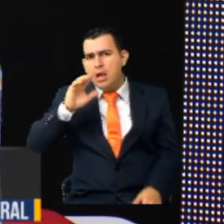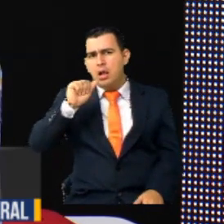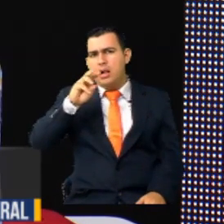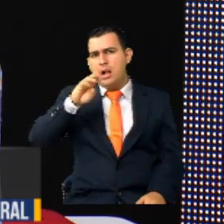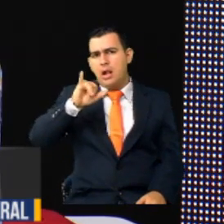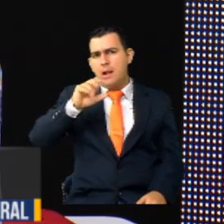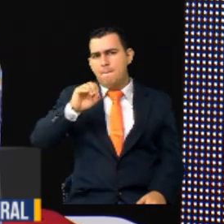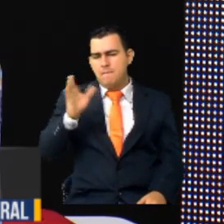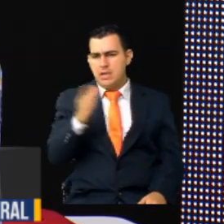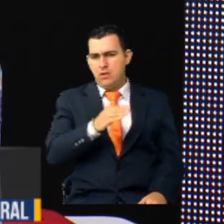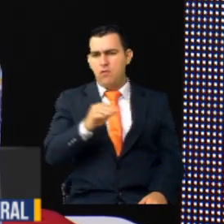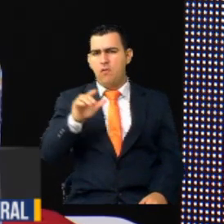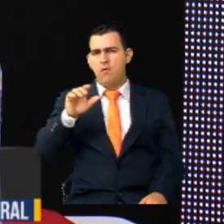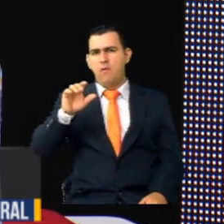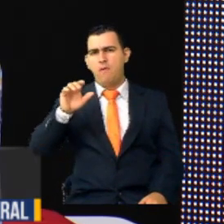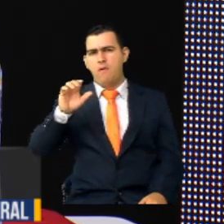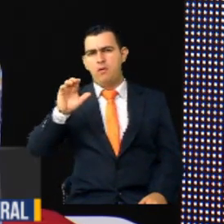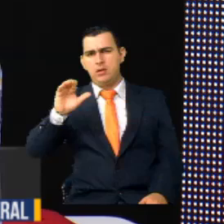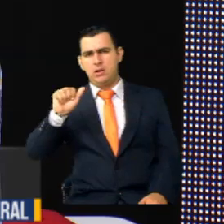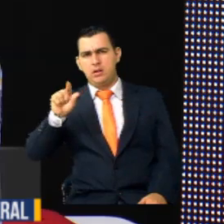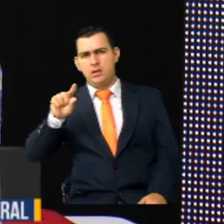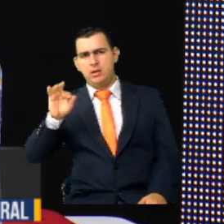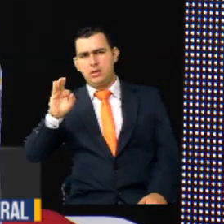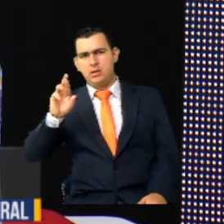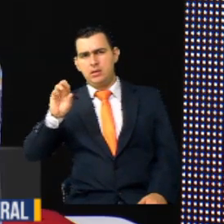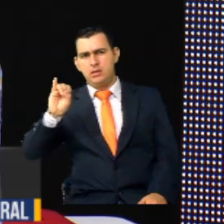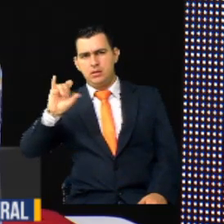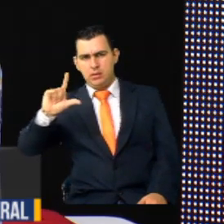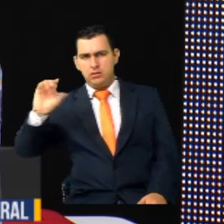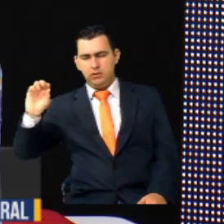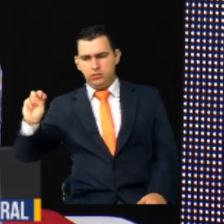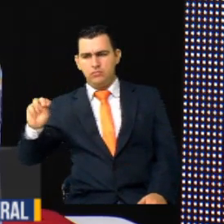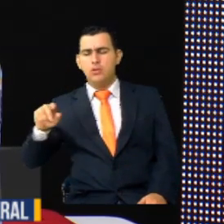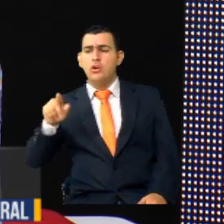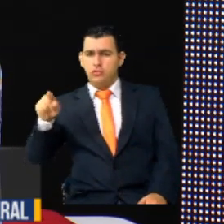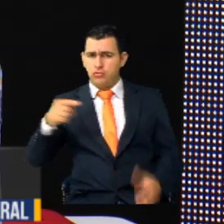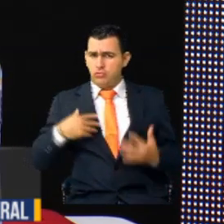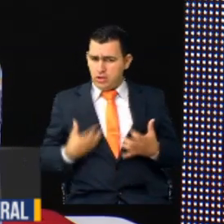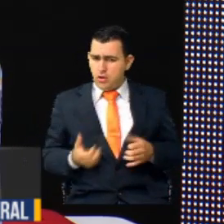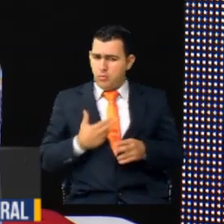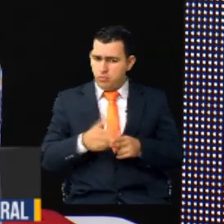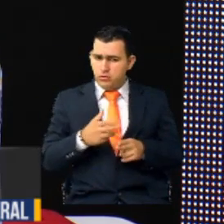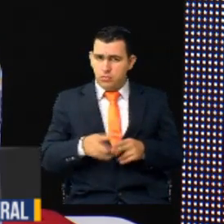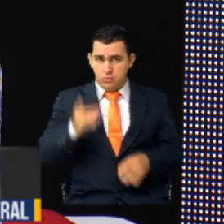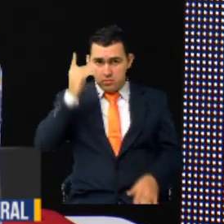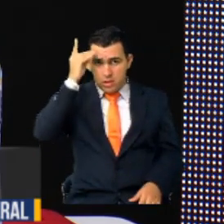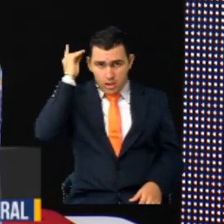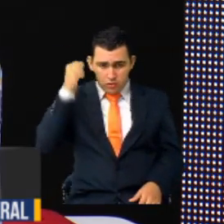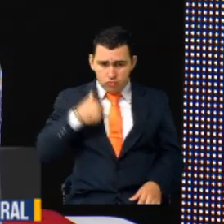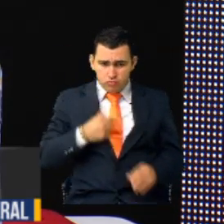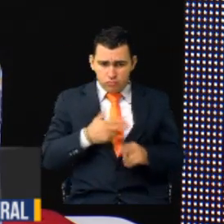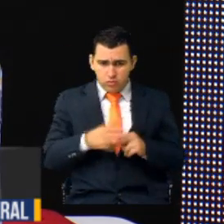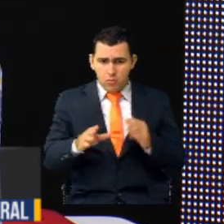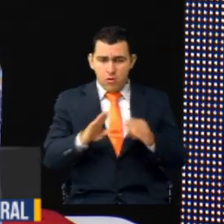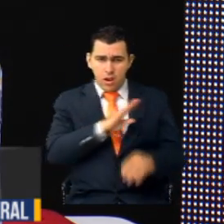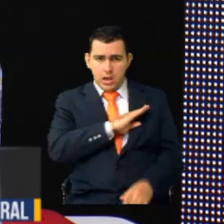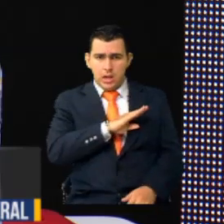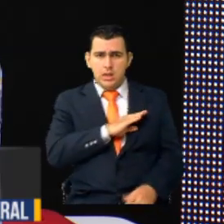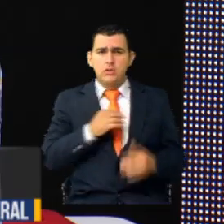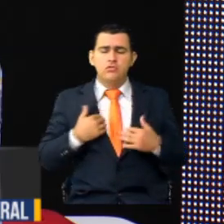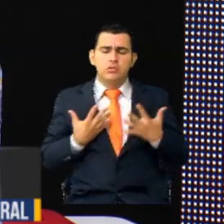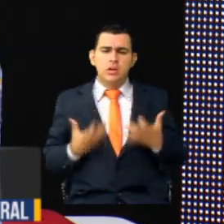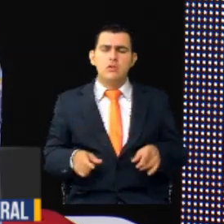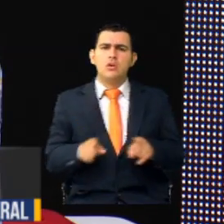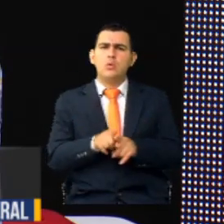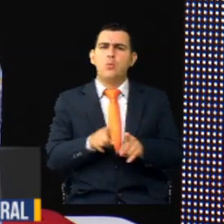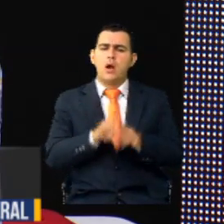Castrellón, y la comparto porque yo sí quiero, Darío Alcalde, quiero una educación basada en la espiritualidad,